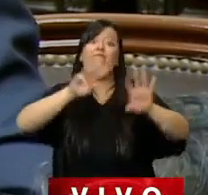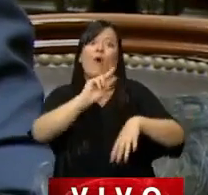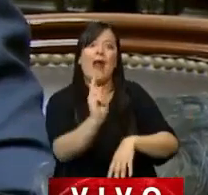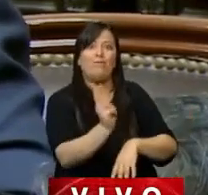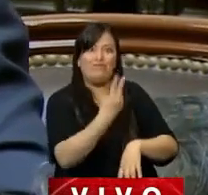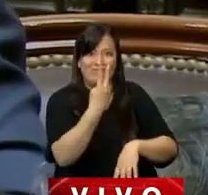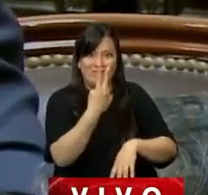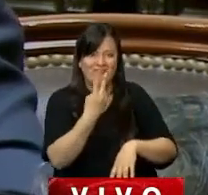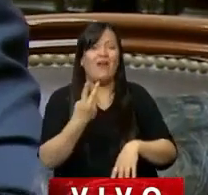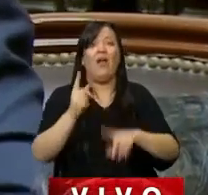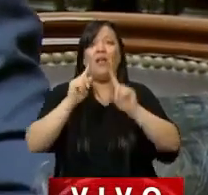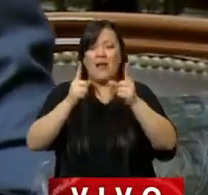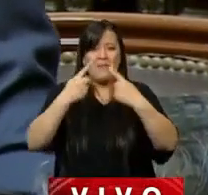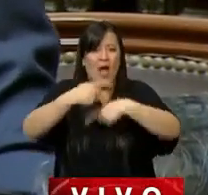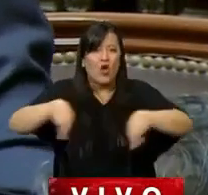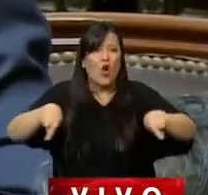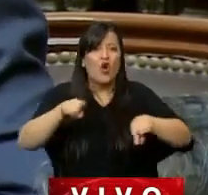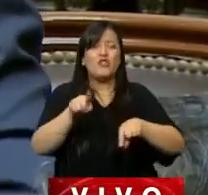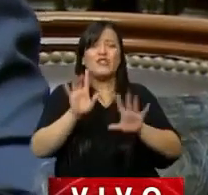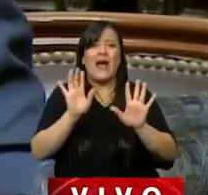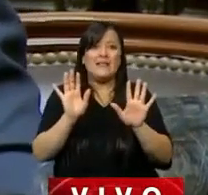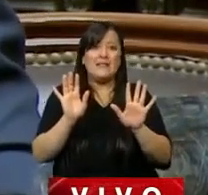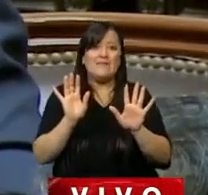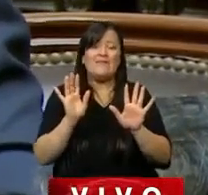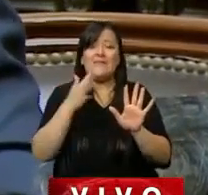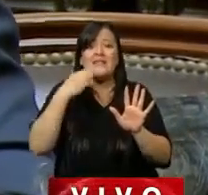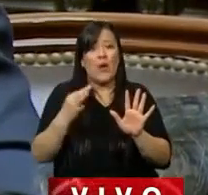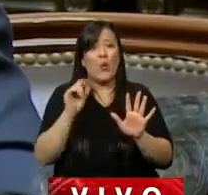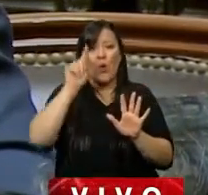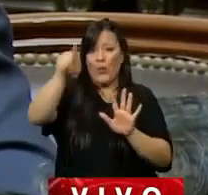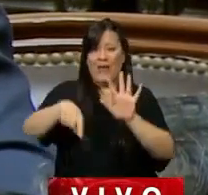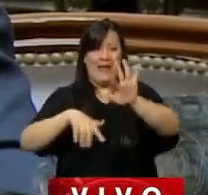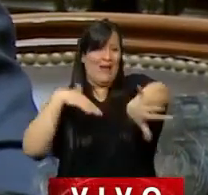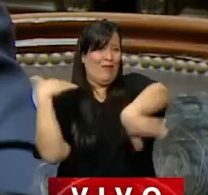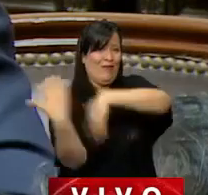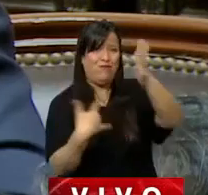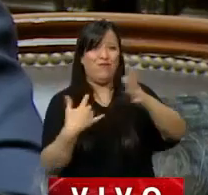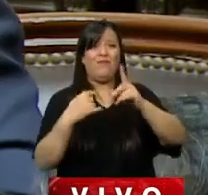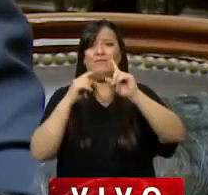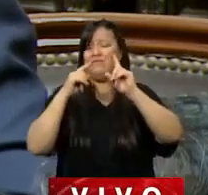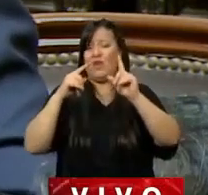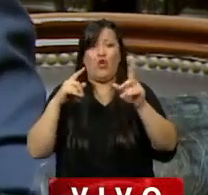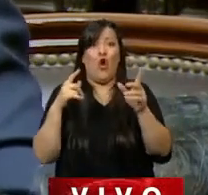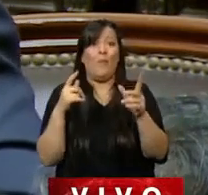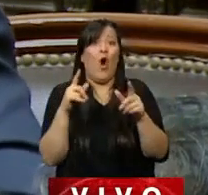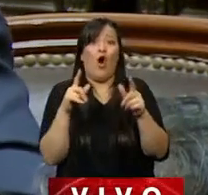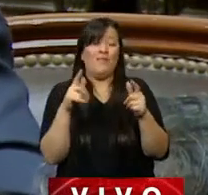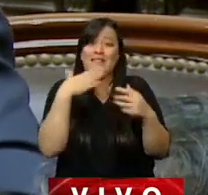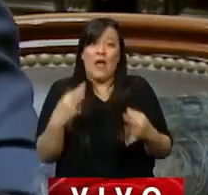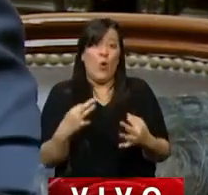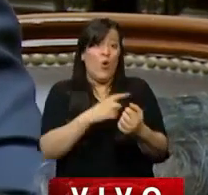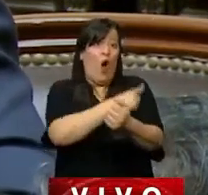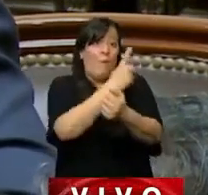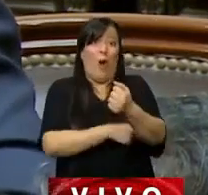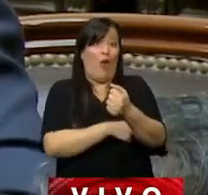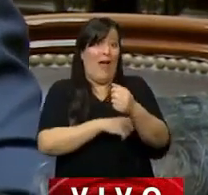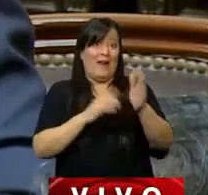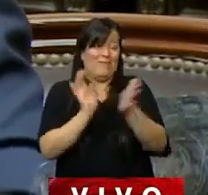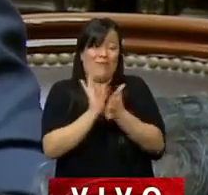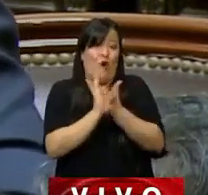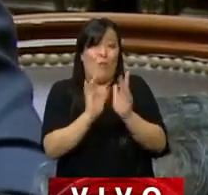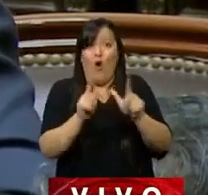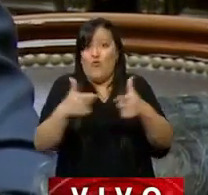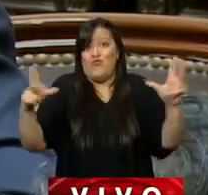a cuestiones que verdaderamente nos llevarían al caos y a la anarquía. O sea, que el hecho de que